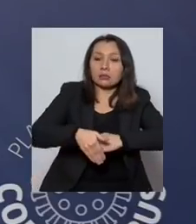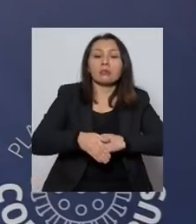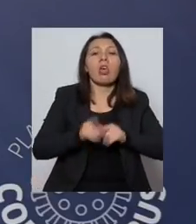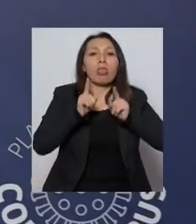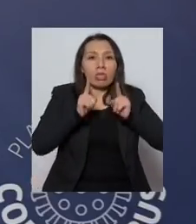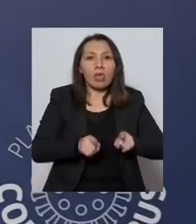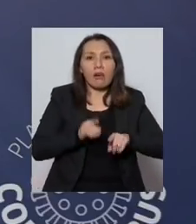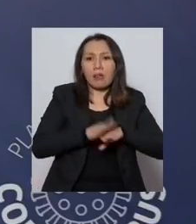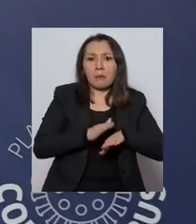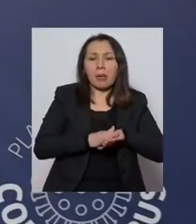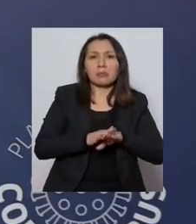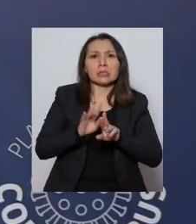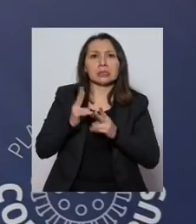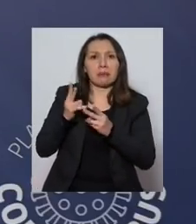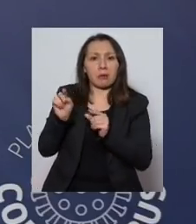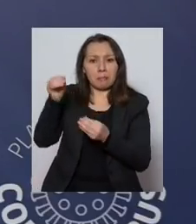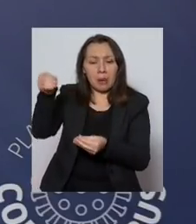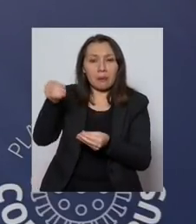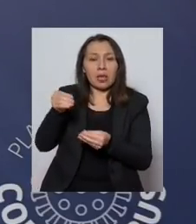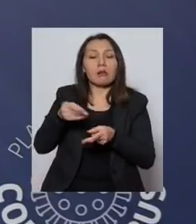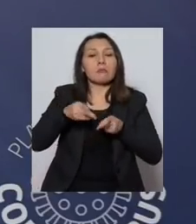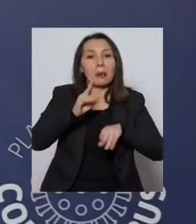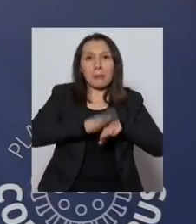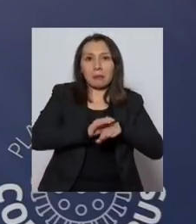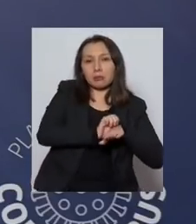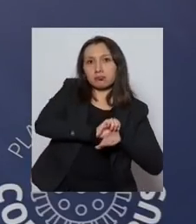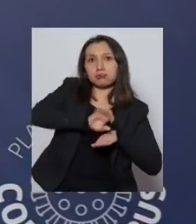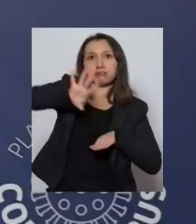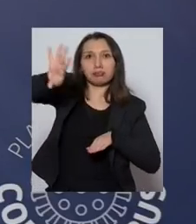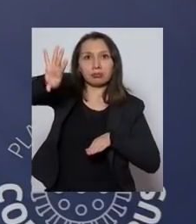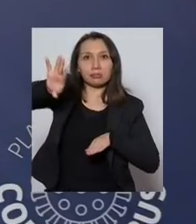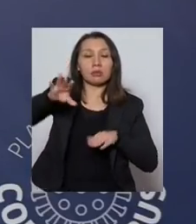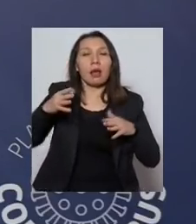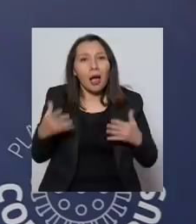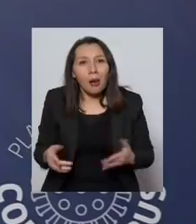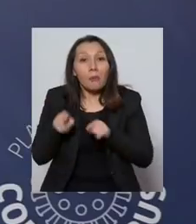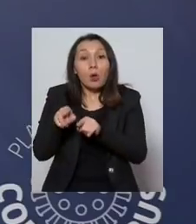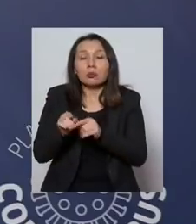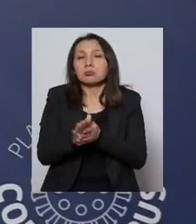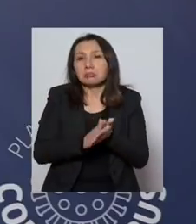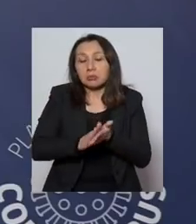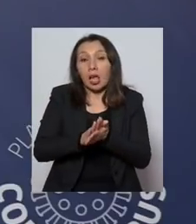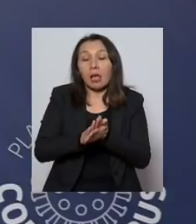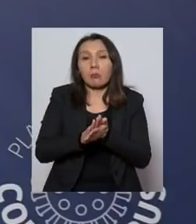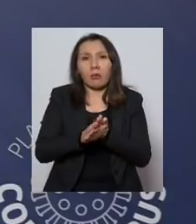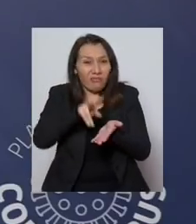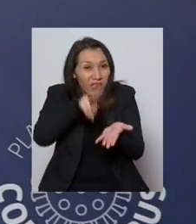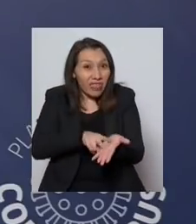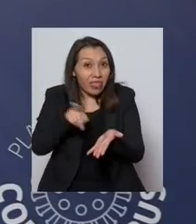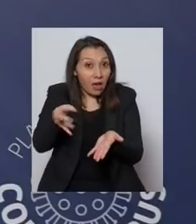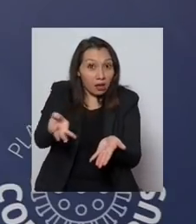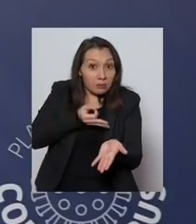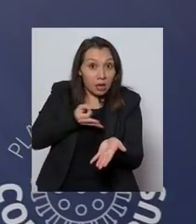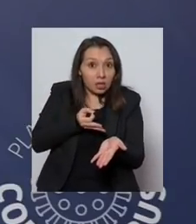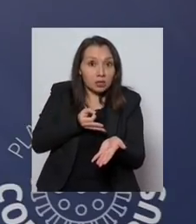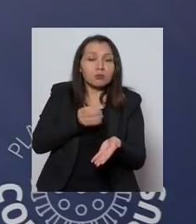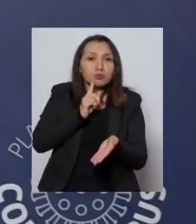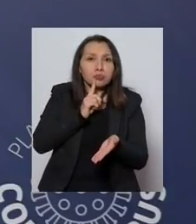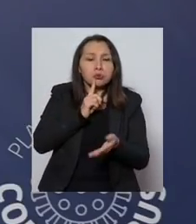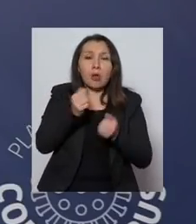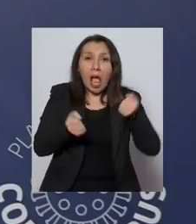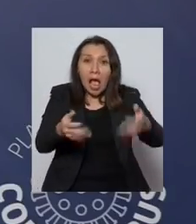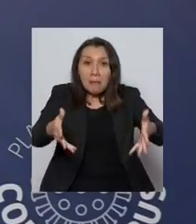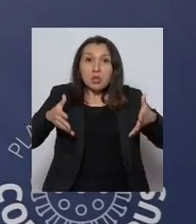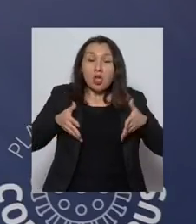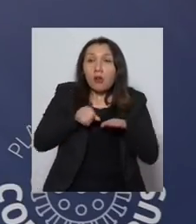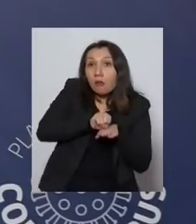con un permiso ni con un salvoconducto que los habilite para hacerlo. Y por lo tanto, si es así, y si estaban desde un